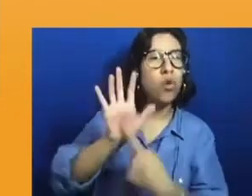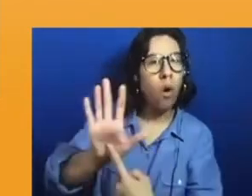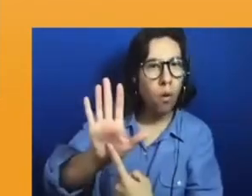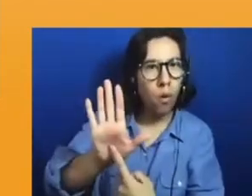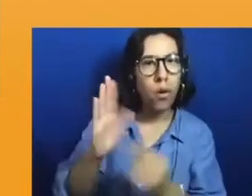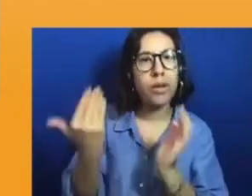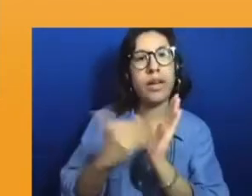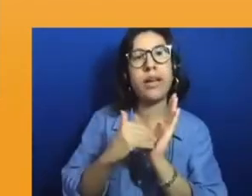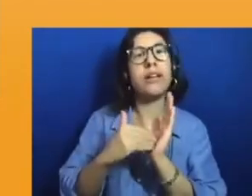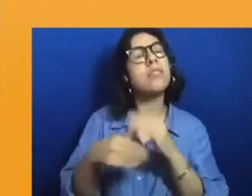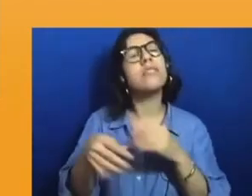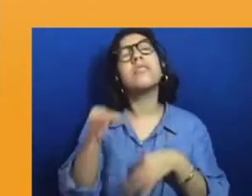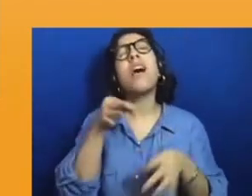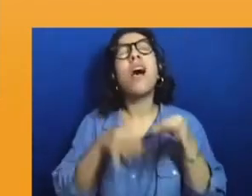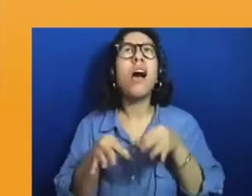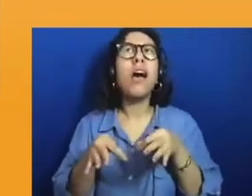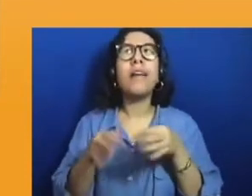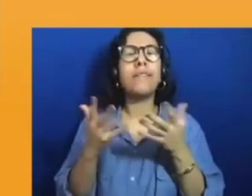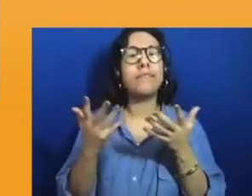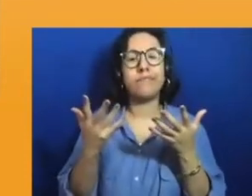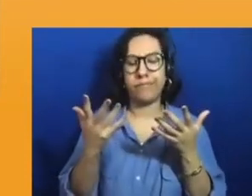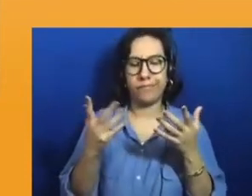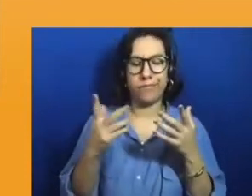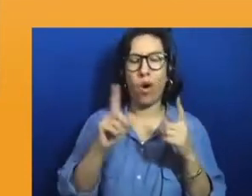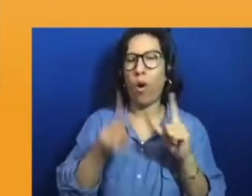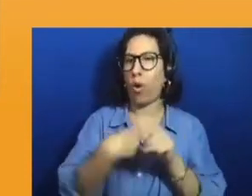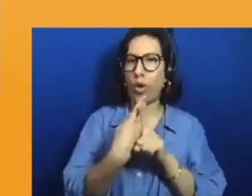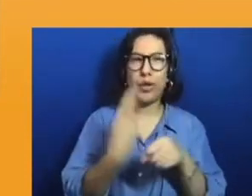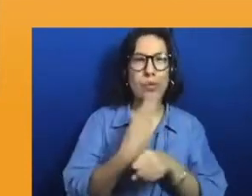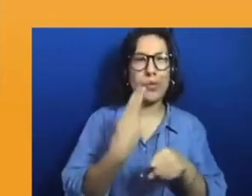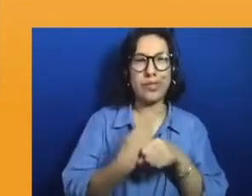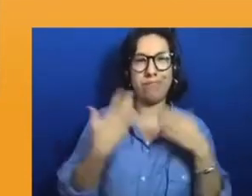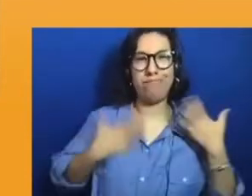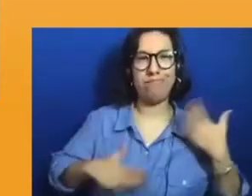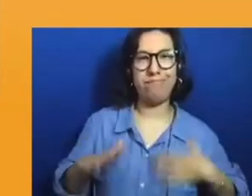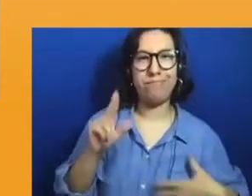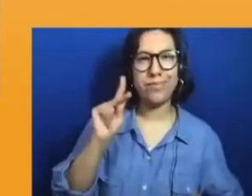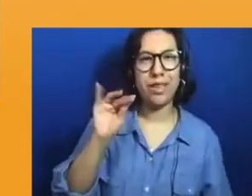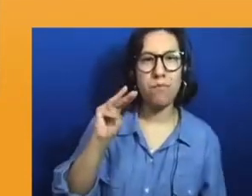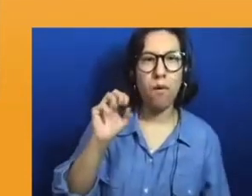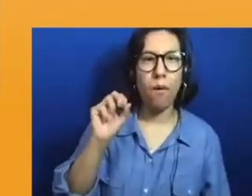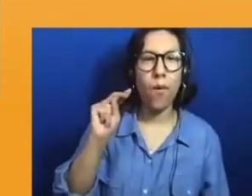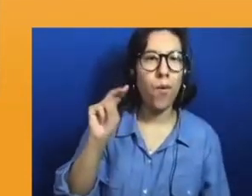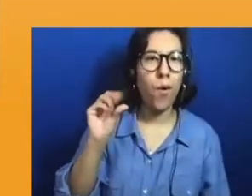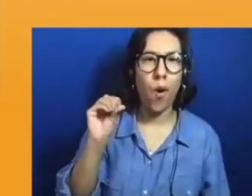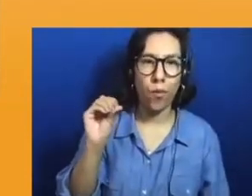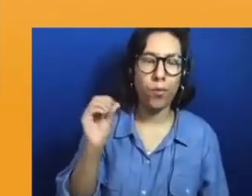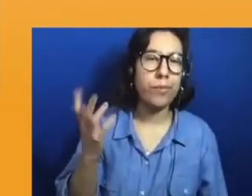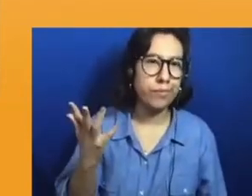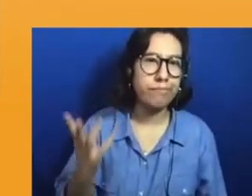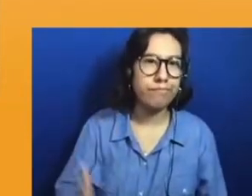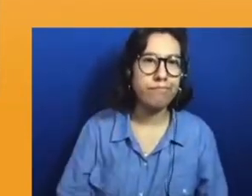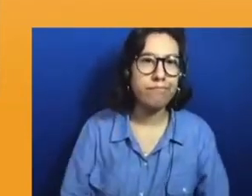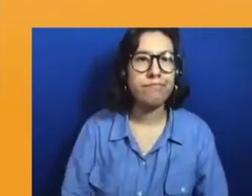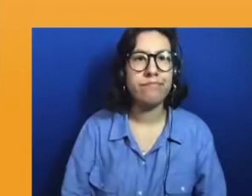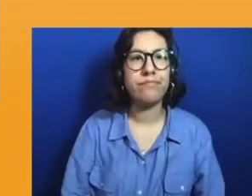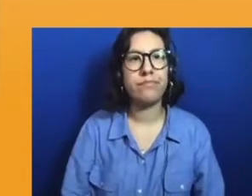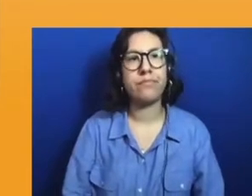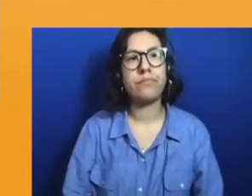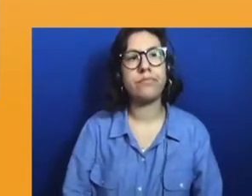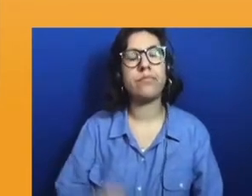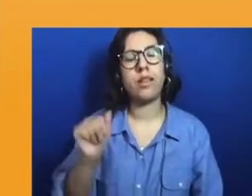nada más confiar en los atuendos de kimono que nos ponemos, y ya sea